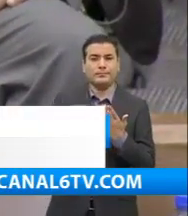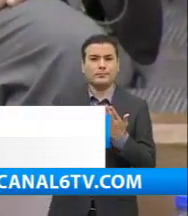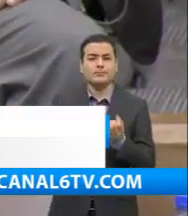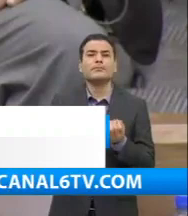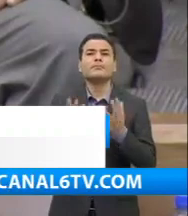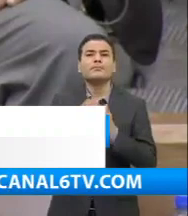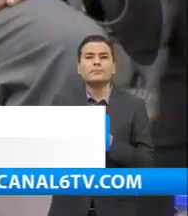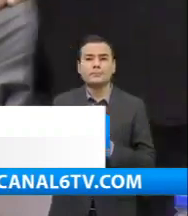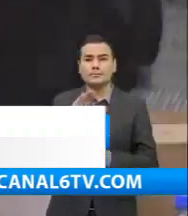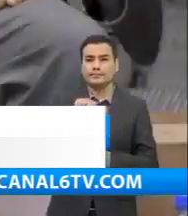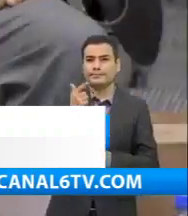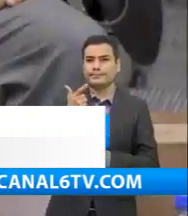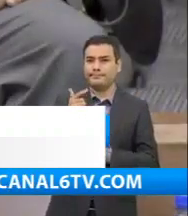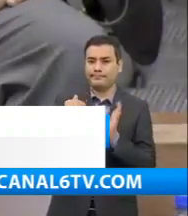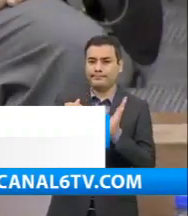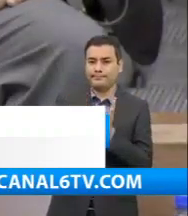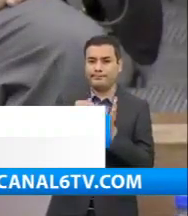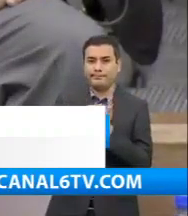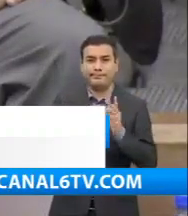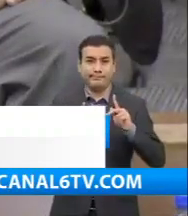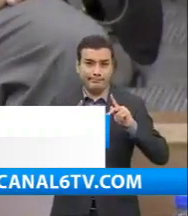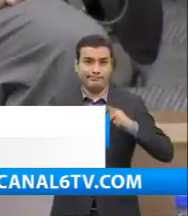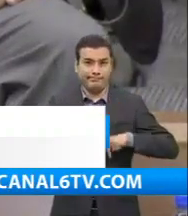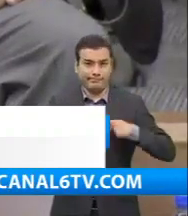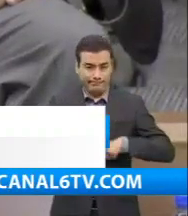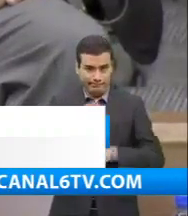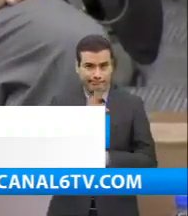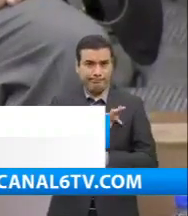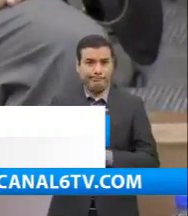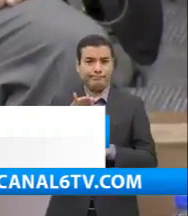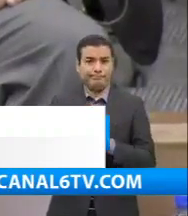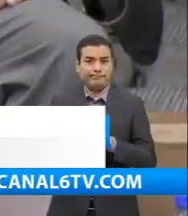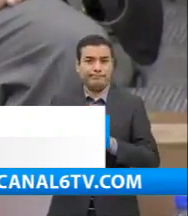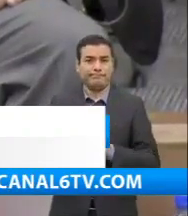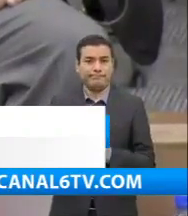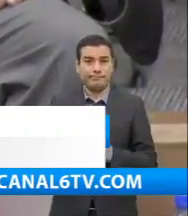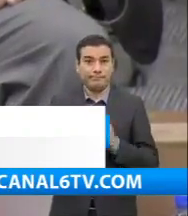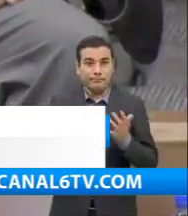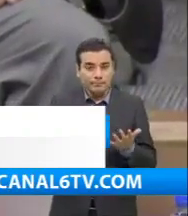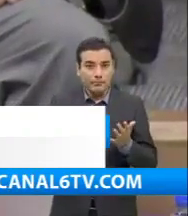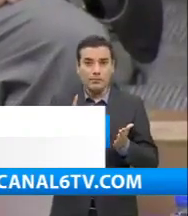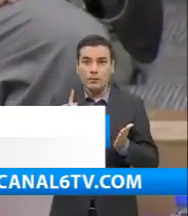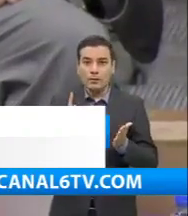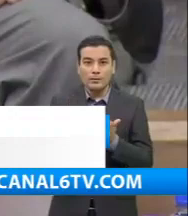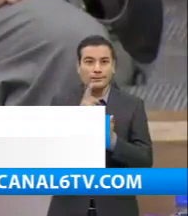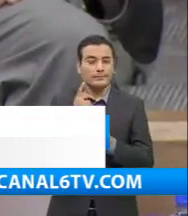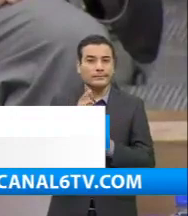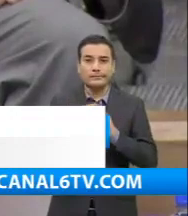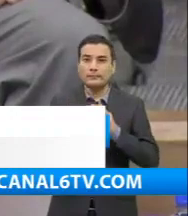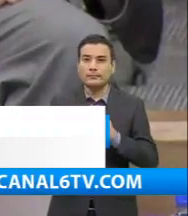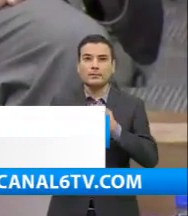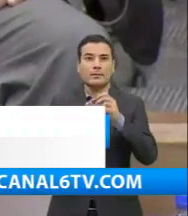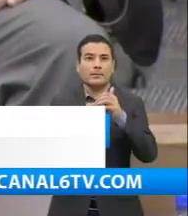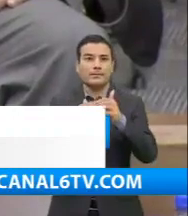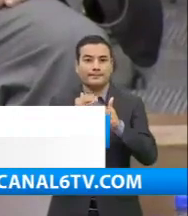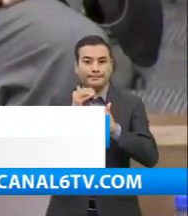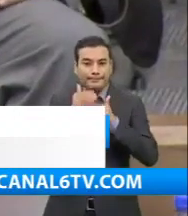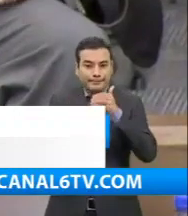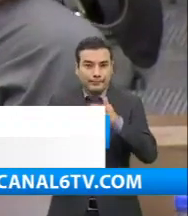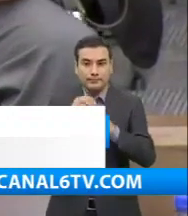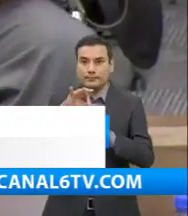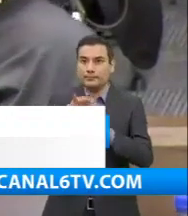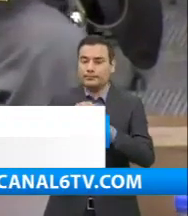a las 97 millones de personas electoras. De modo que una vez más estamos ante el inicio formal del proceso